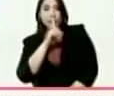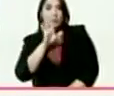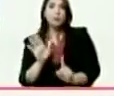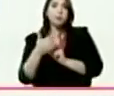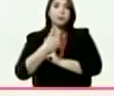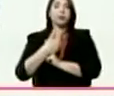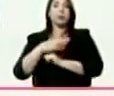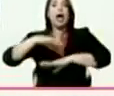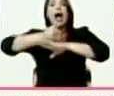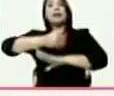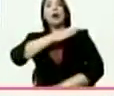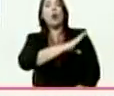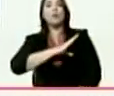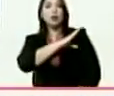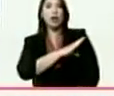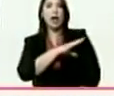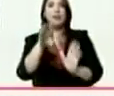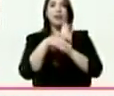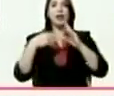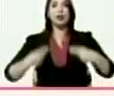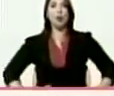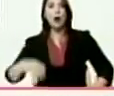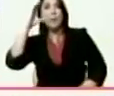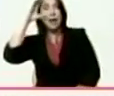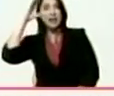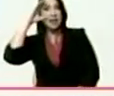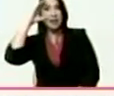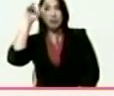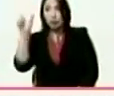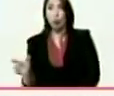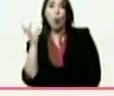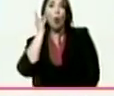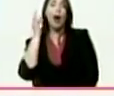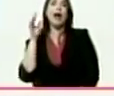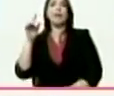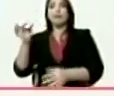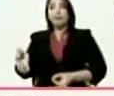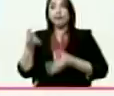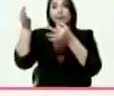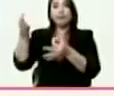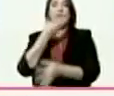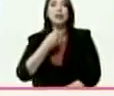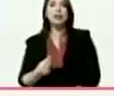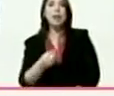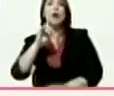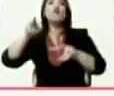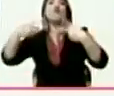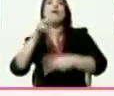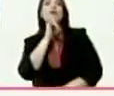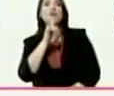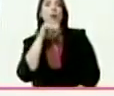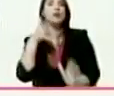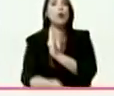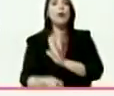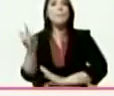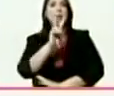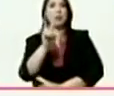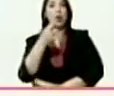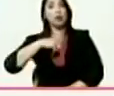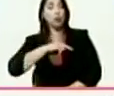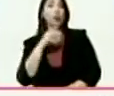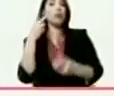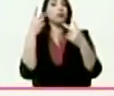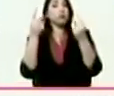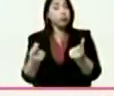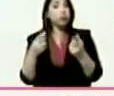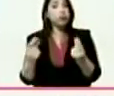Comisionada de Derechos Humanos, Bachelet, que por cierto presentará en diciembre un nuevo informe sobre Venezuela. Estaremos muy